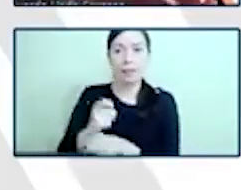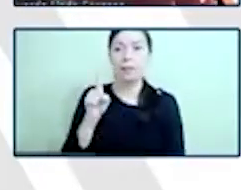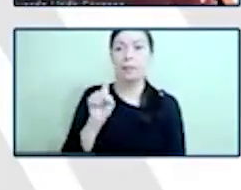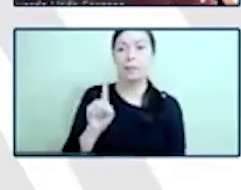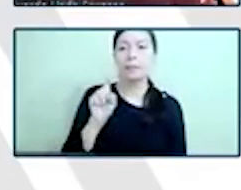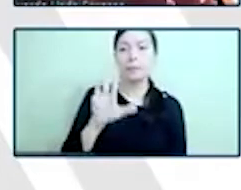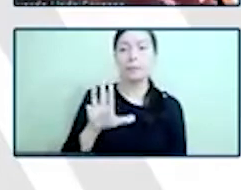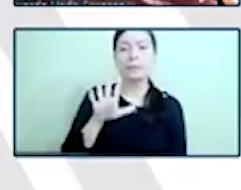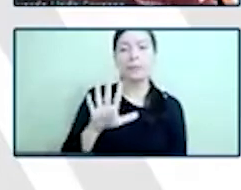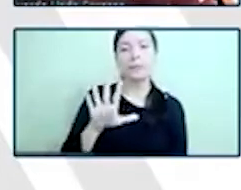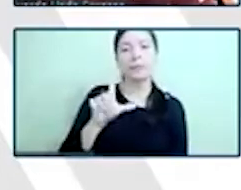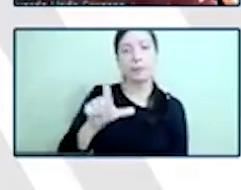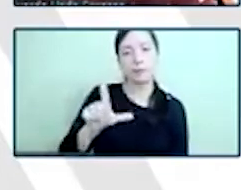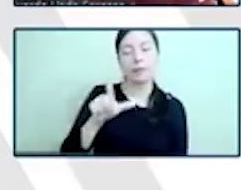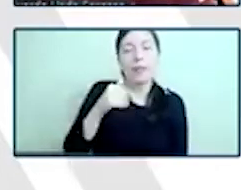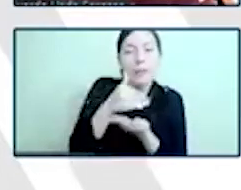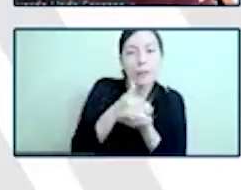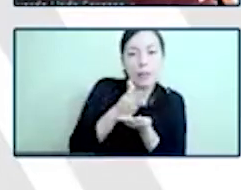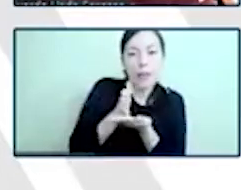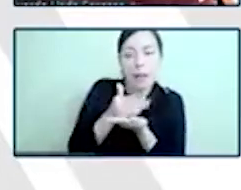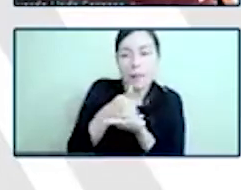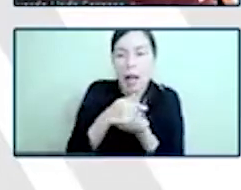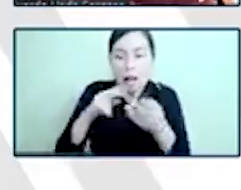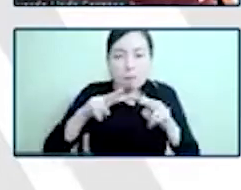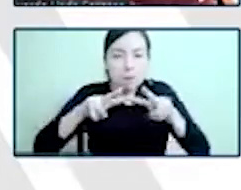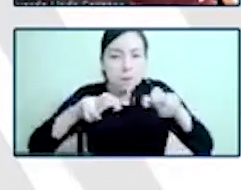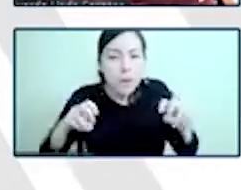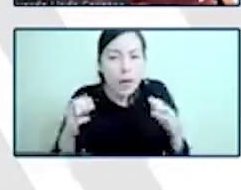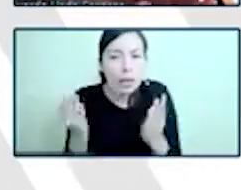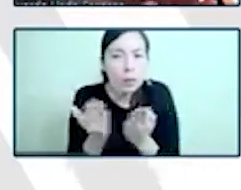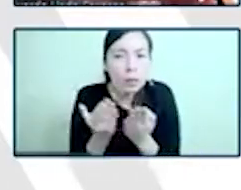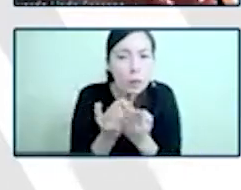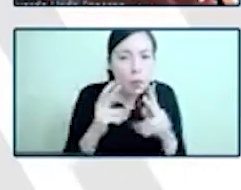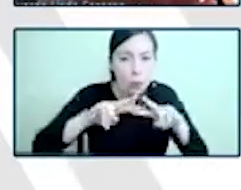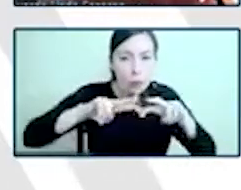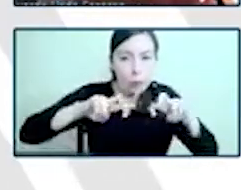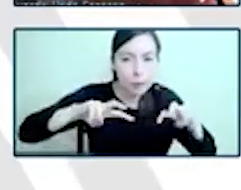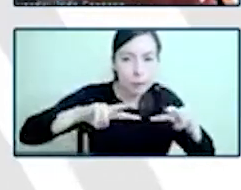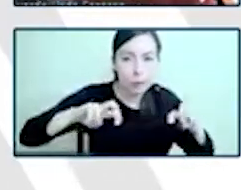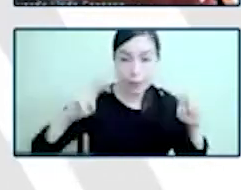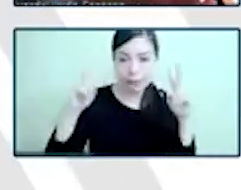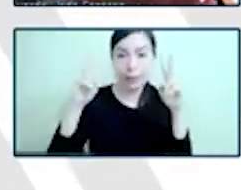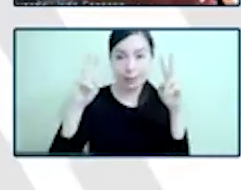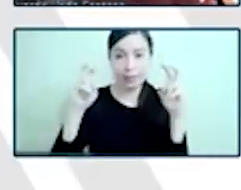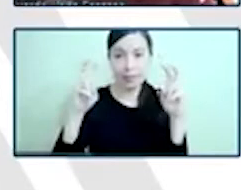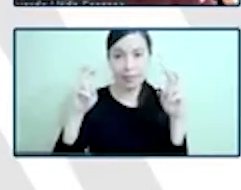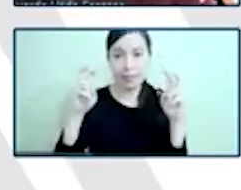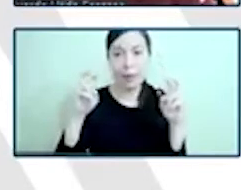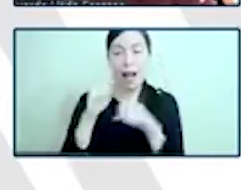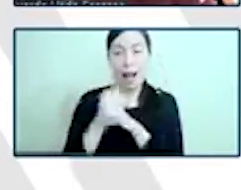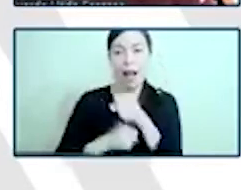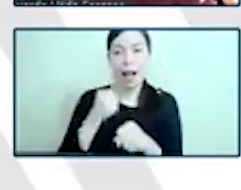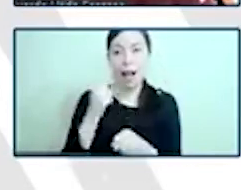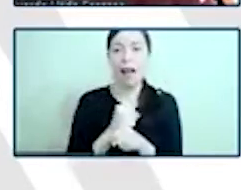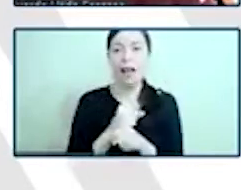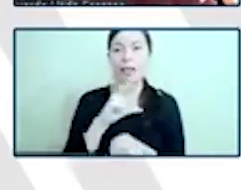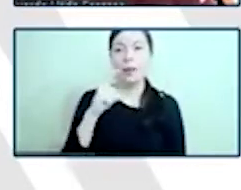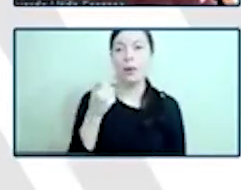están preparando una serie de estudios que sean parte de estas líneas temáticas del Año Geofísico